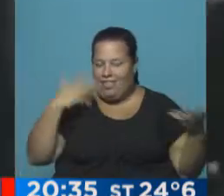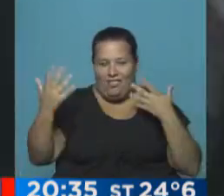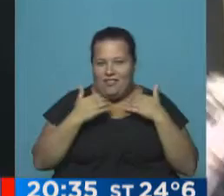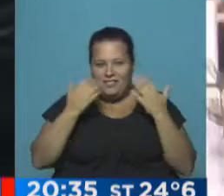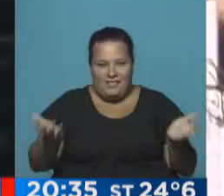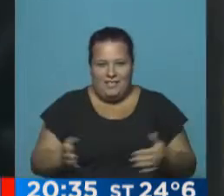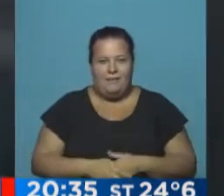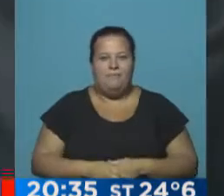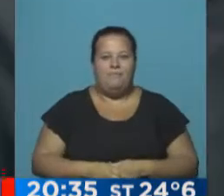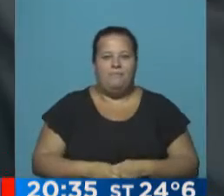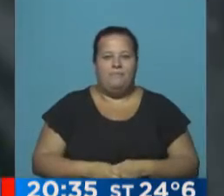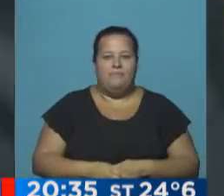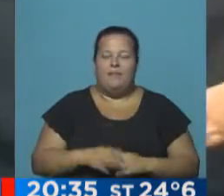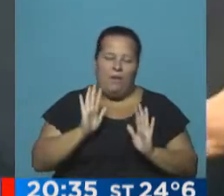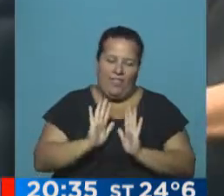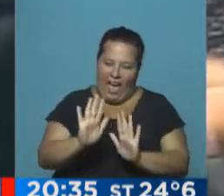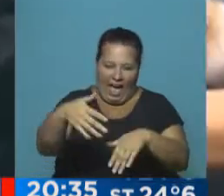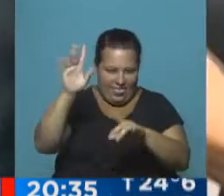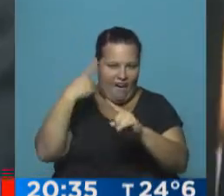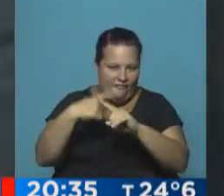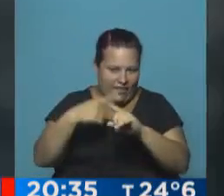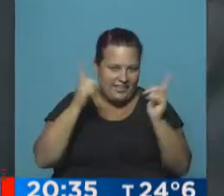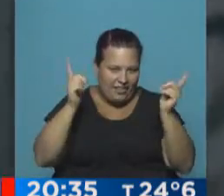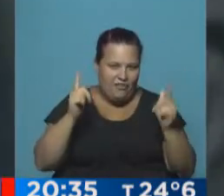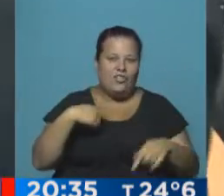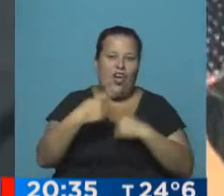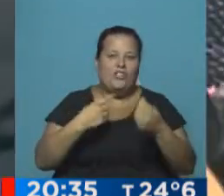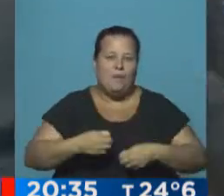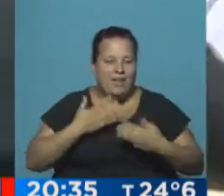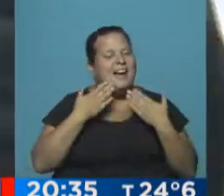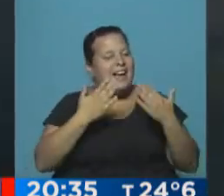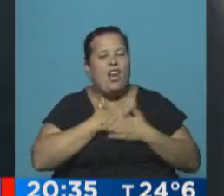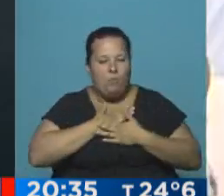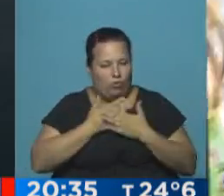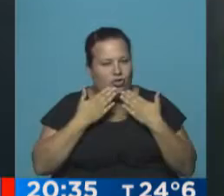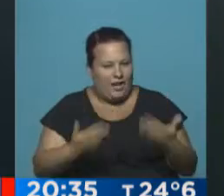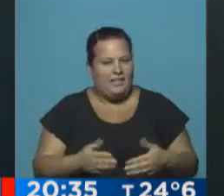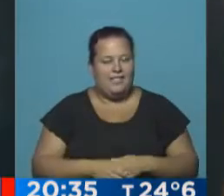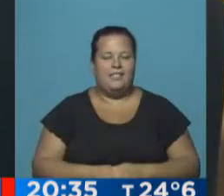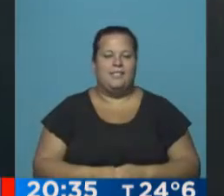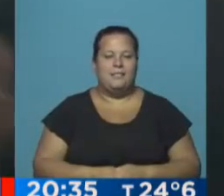descontrolado. Entonces, te dejamos festejar y te dejamos seguir emocionado. Gracias, los quiero mucho, gracias.